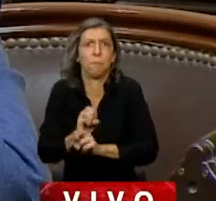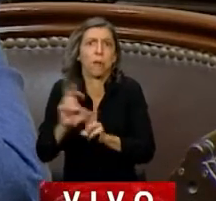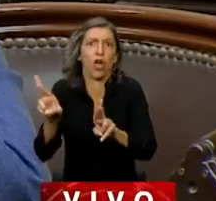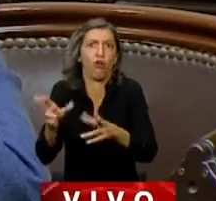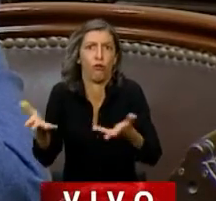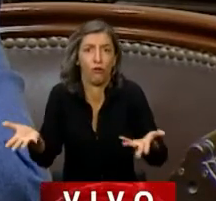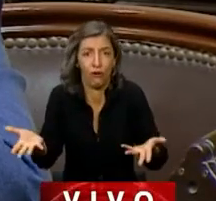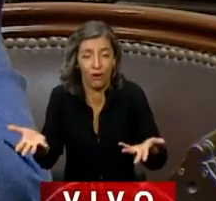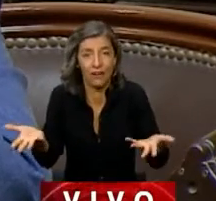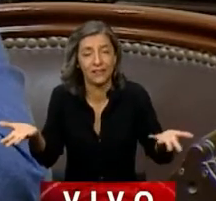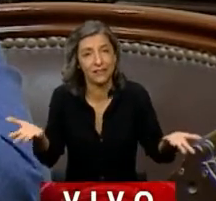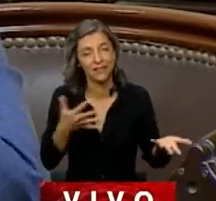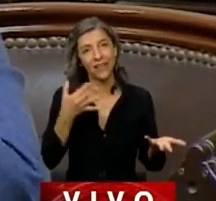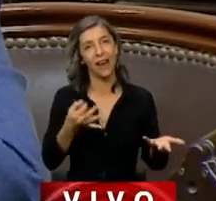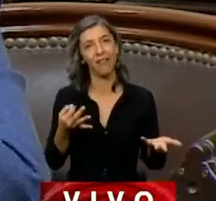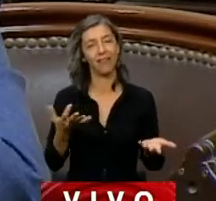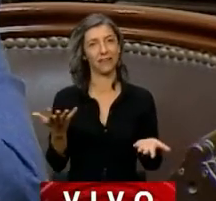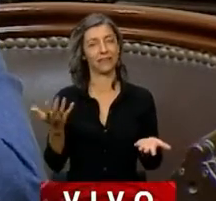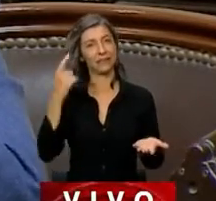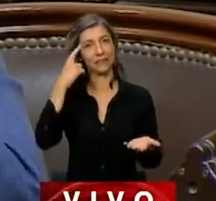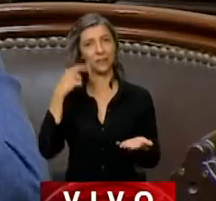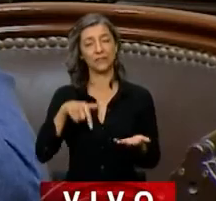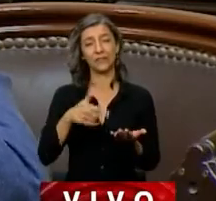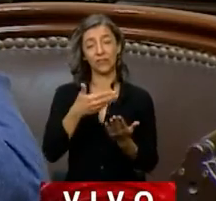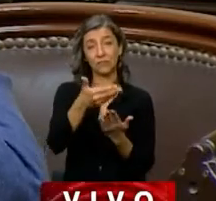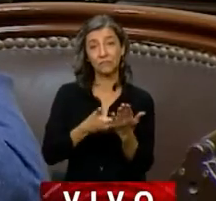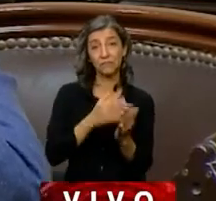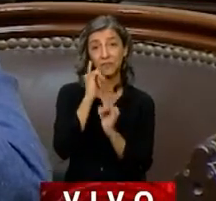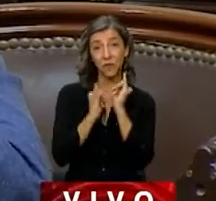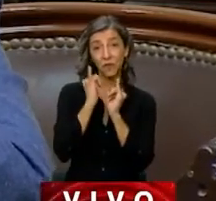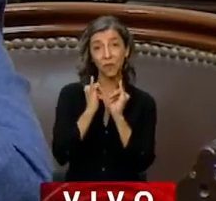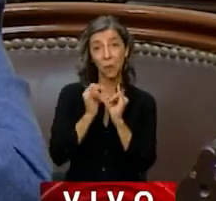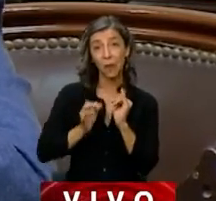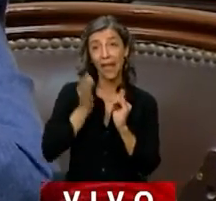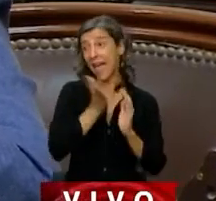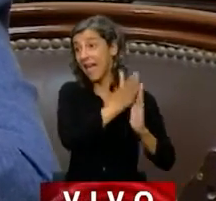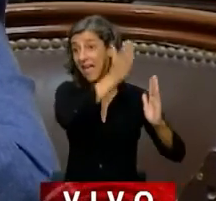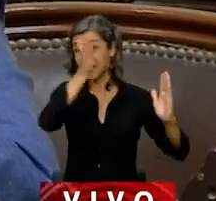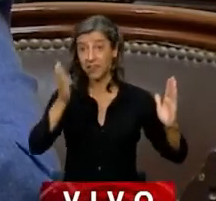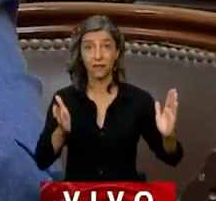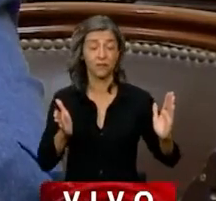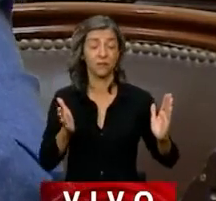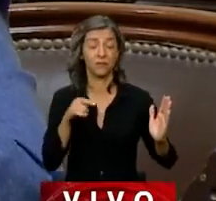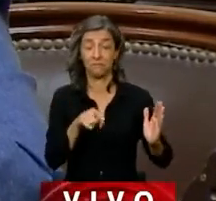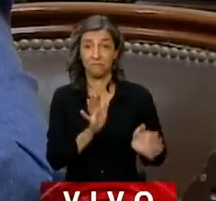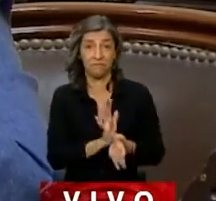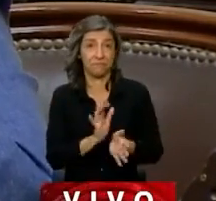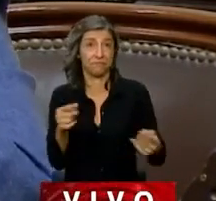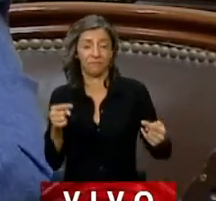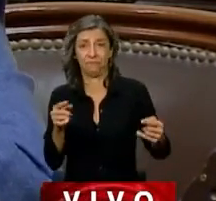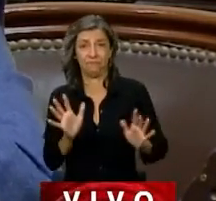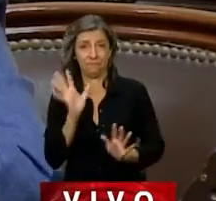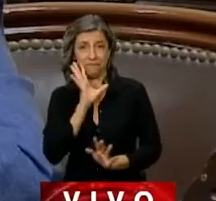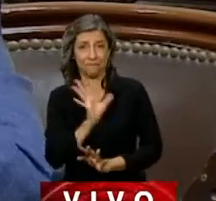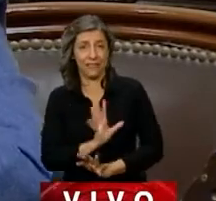Entonces, en verdad, pensar en un informe anual no tiene nada que ver con aquello para lo cual